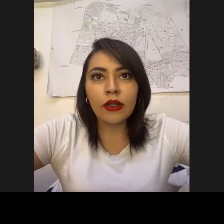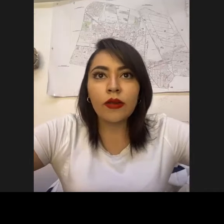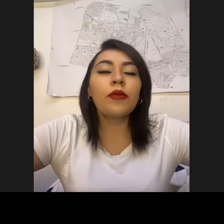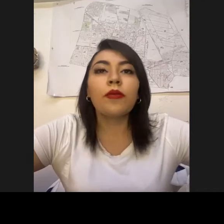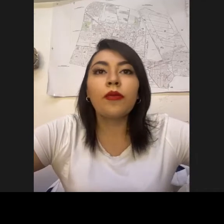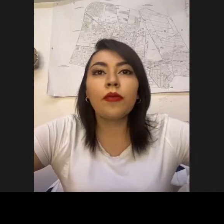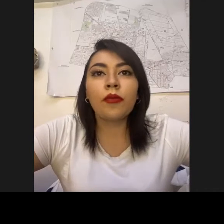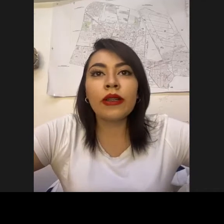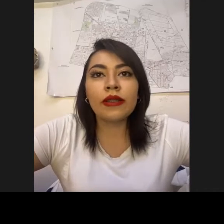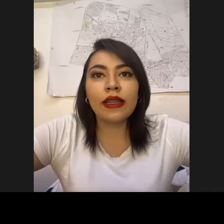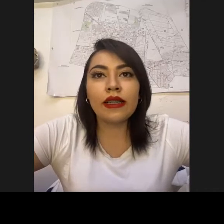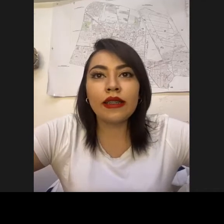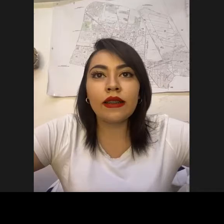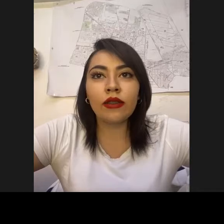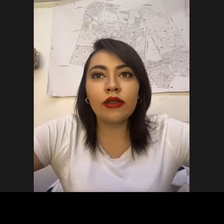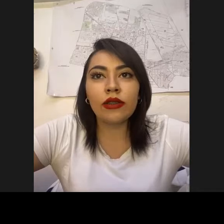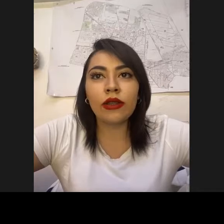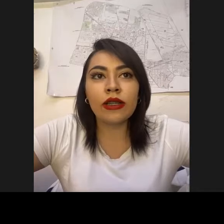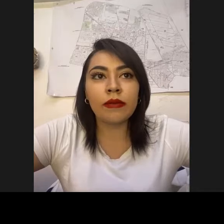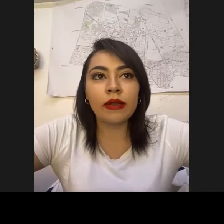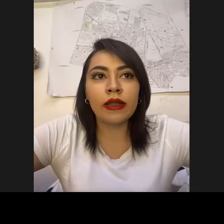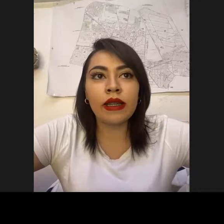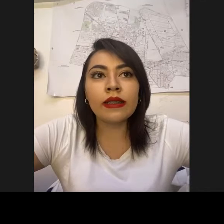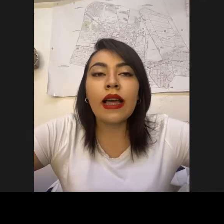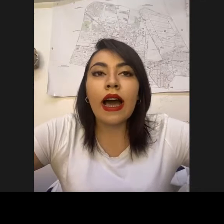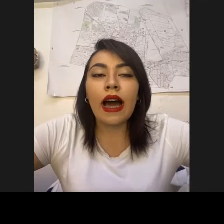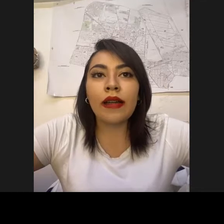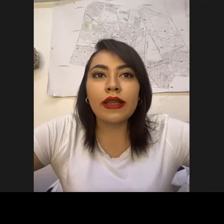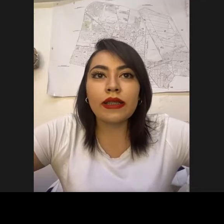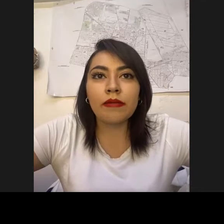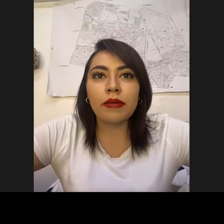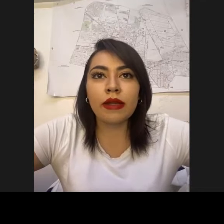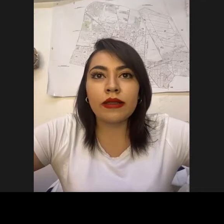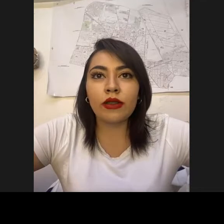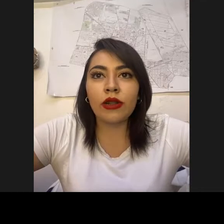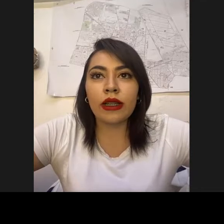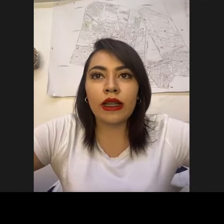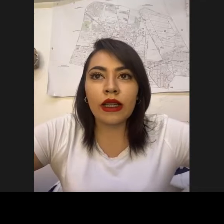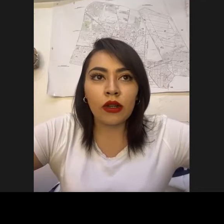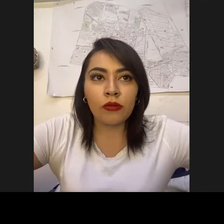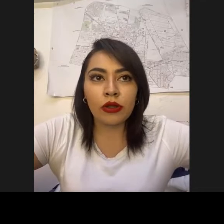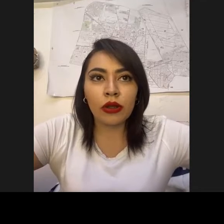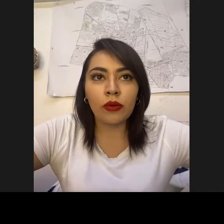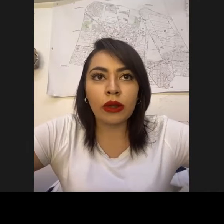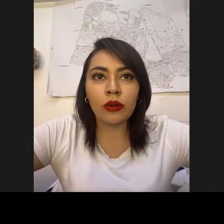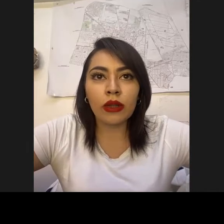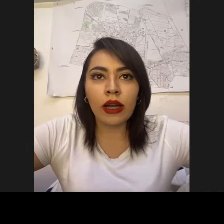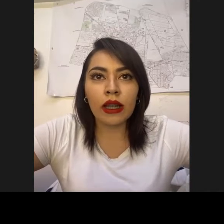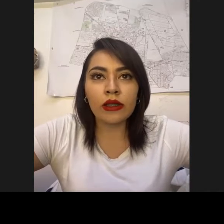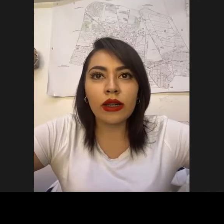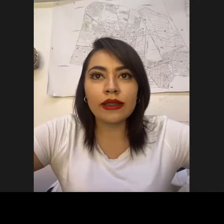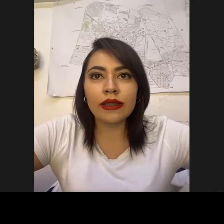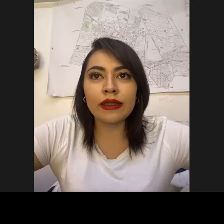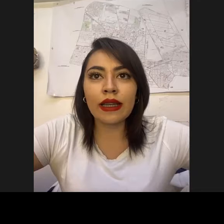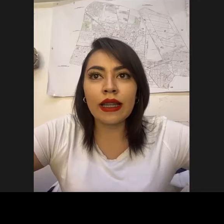Gracias. Buenos días, bienvenidas a la vigésima primera sesión ordinaria de la Comisión de Juventud.